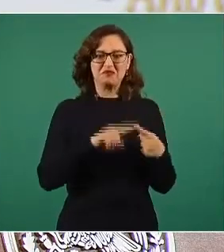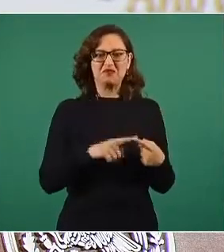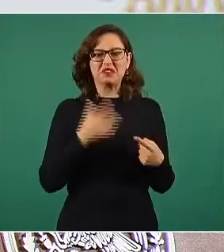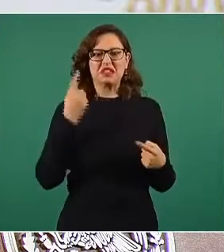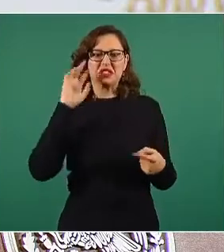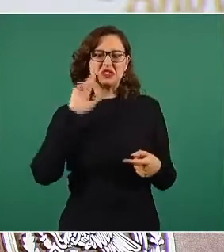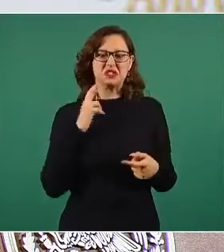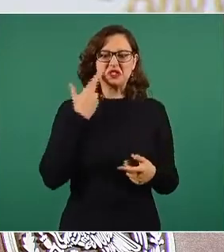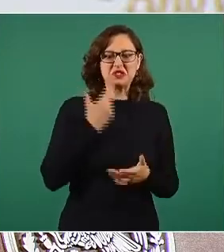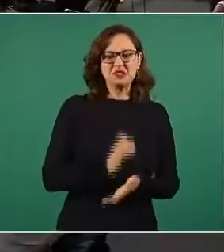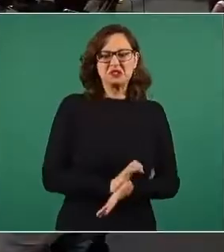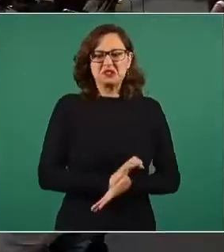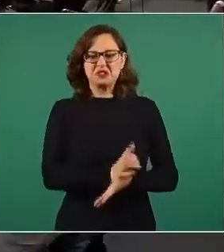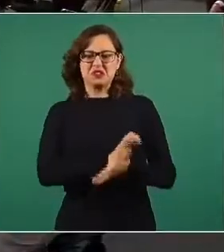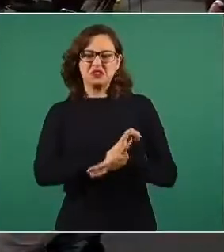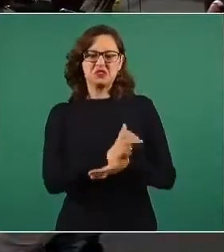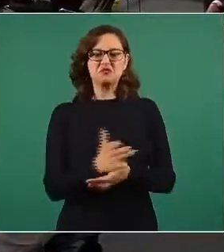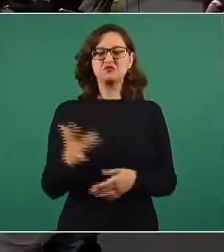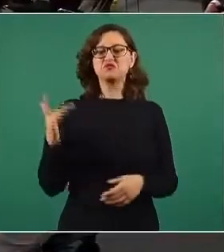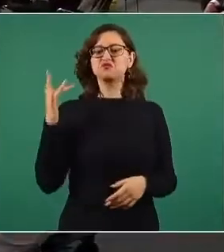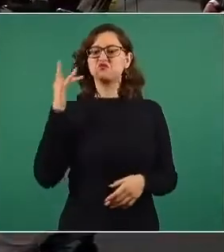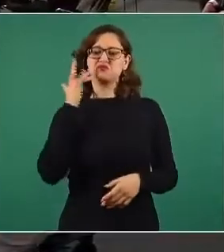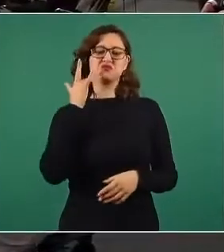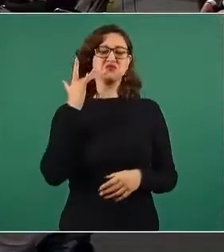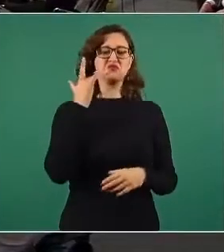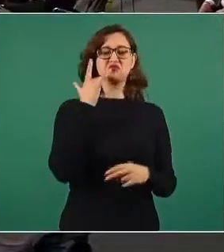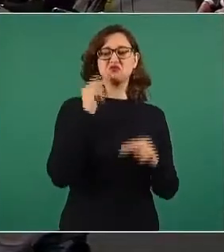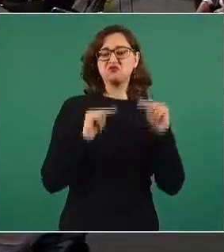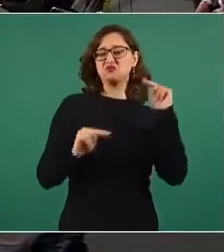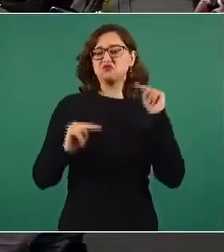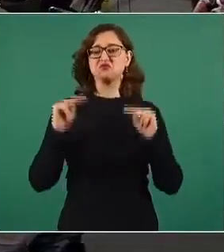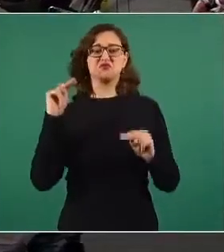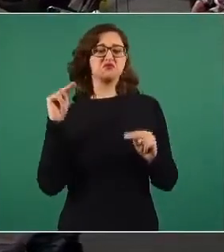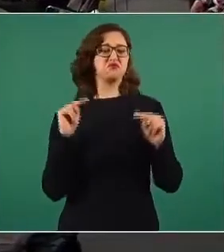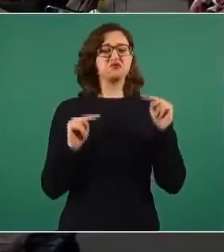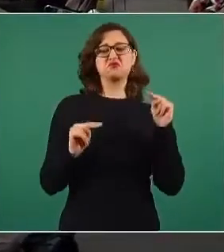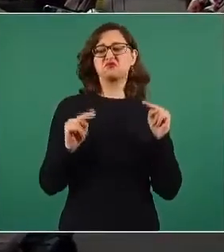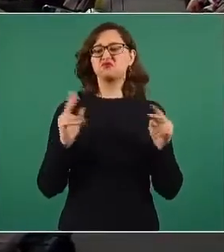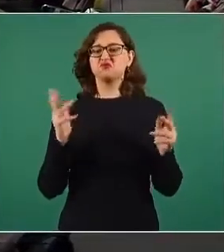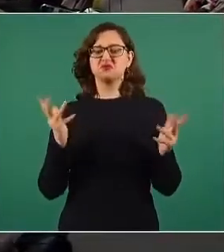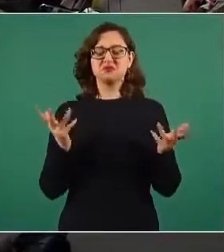clasista, racista, que antes se escondía